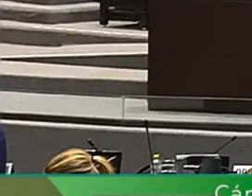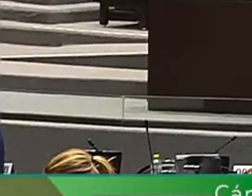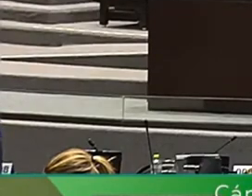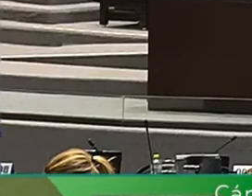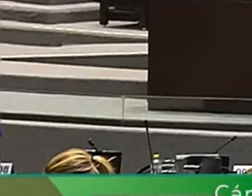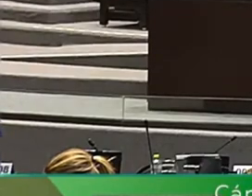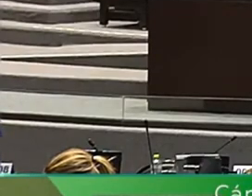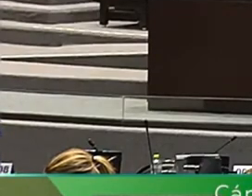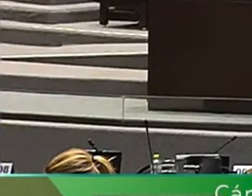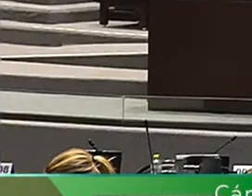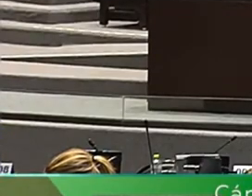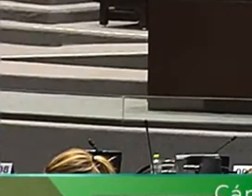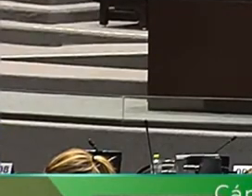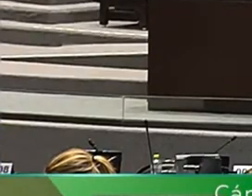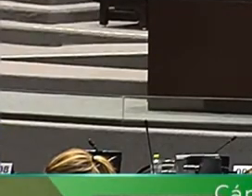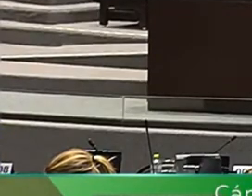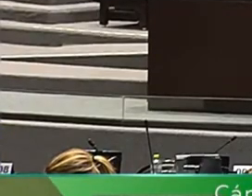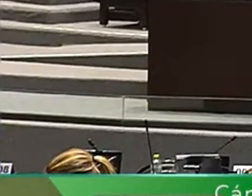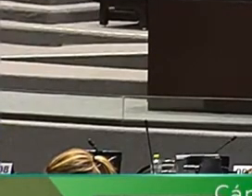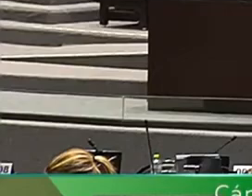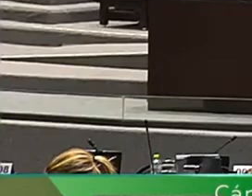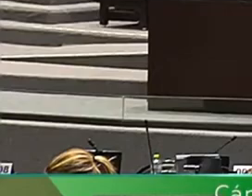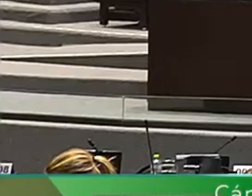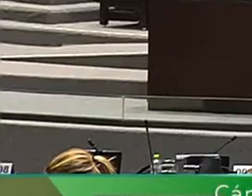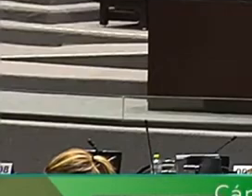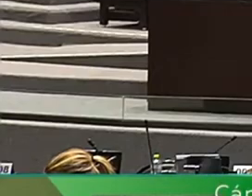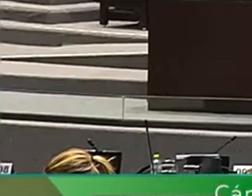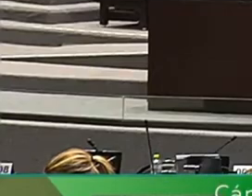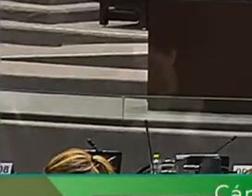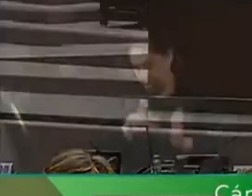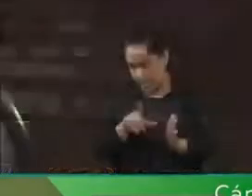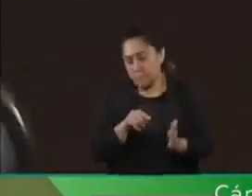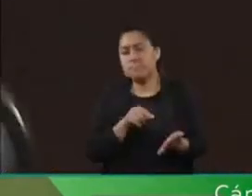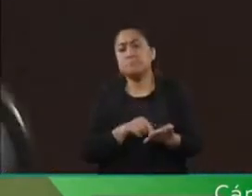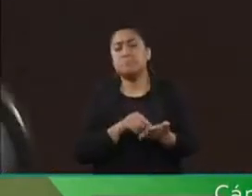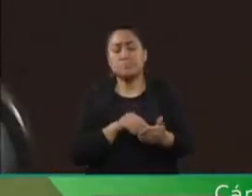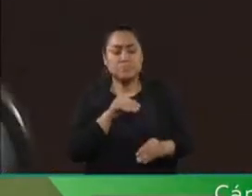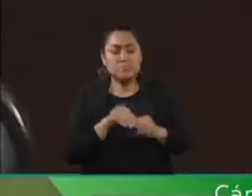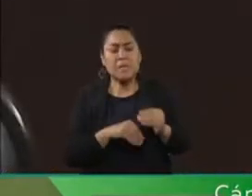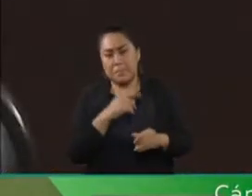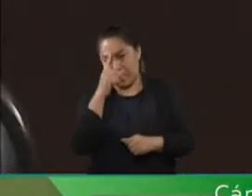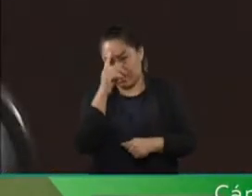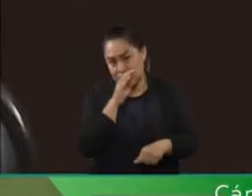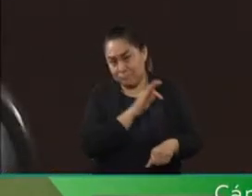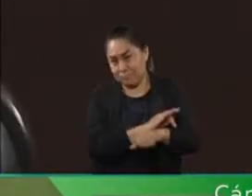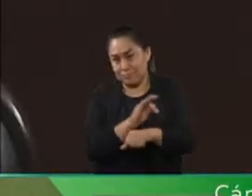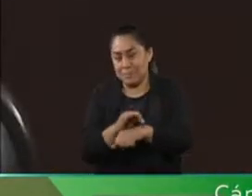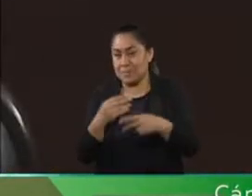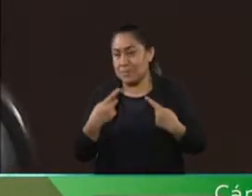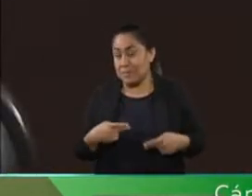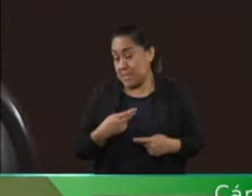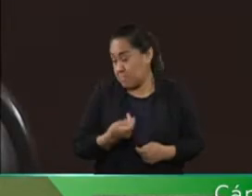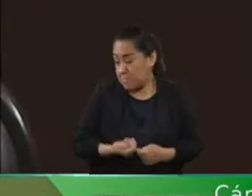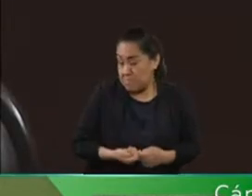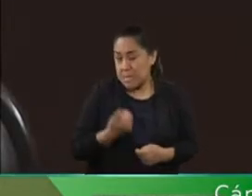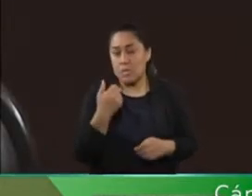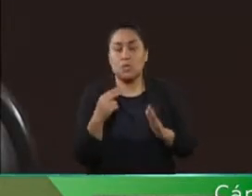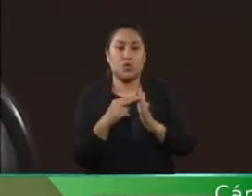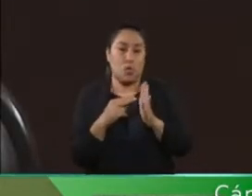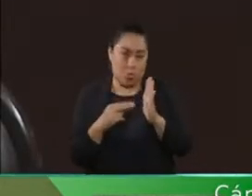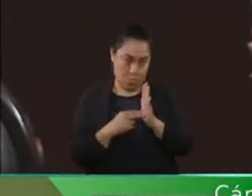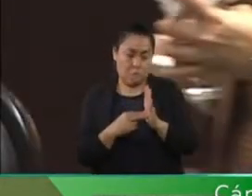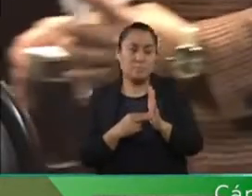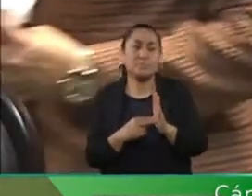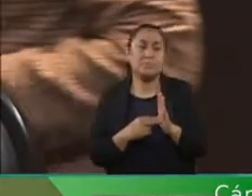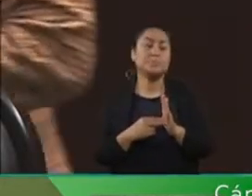definición, por convicción y de origen, una Constitución social. Fue la primera norma fundamental en el mundo que, además